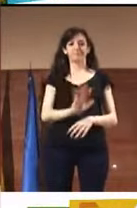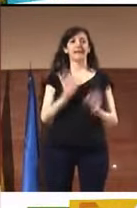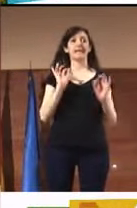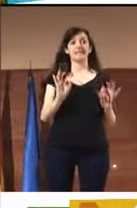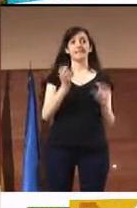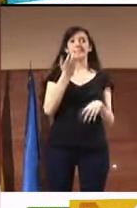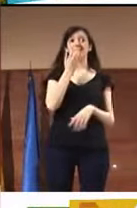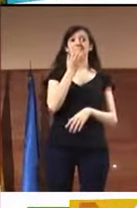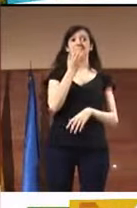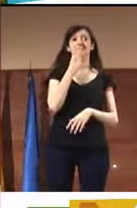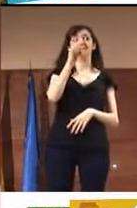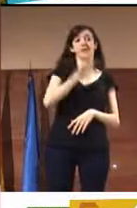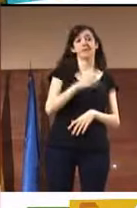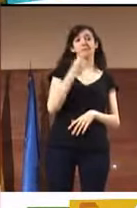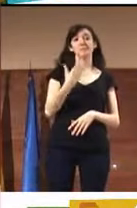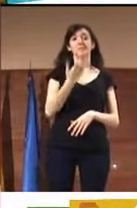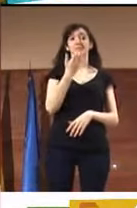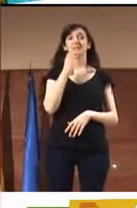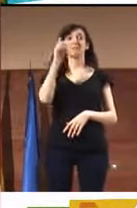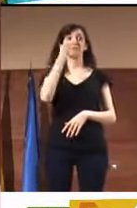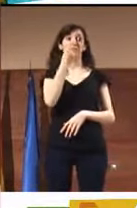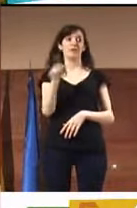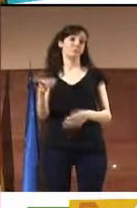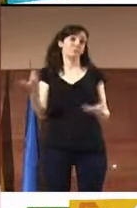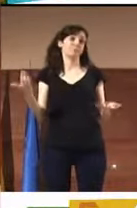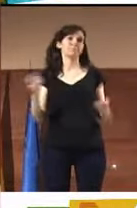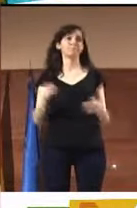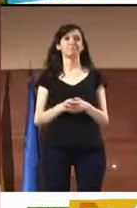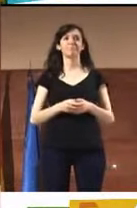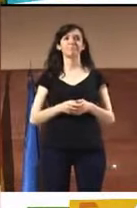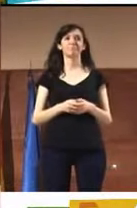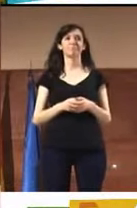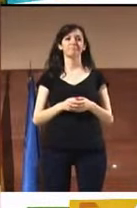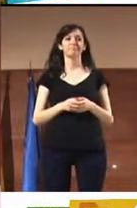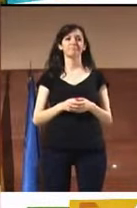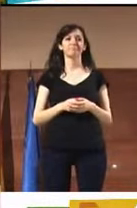bien, y si no también, normalmente.